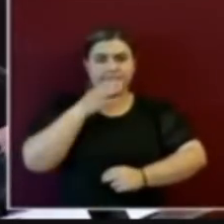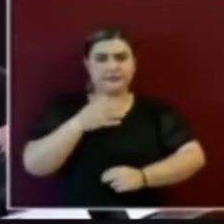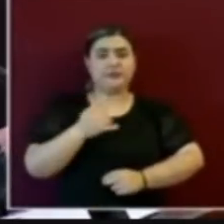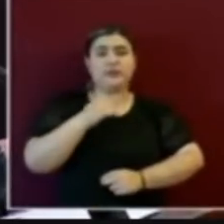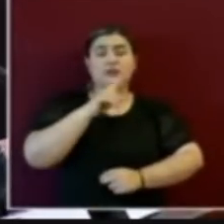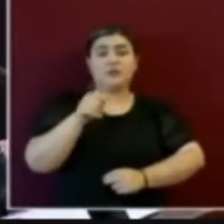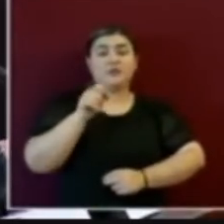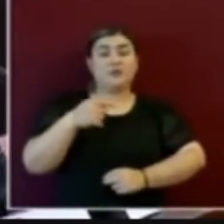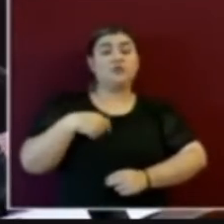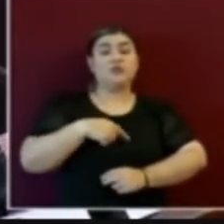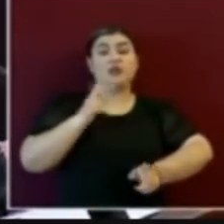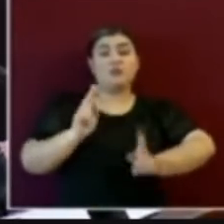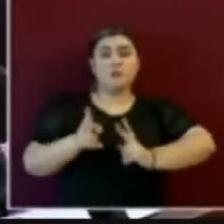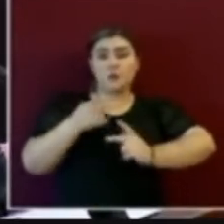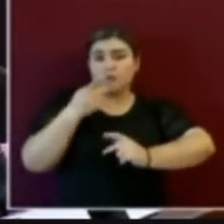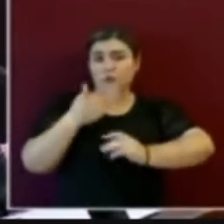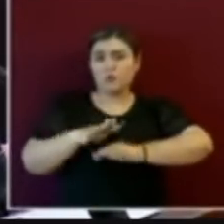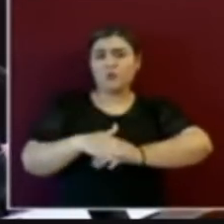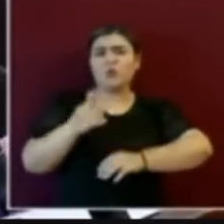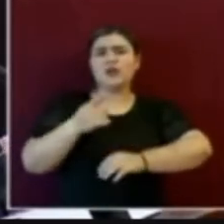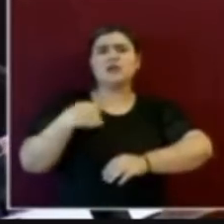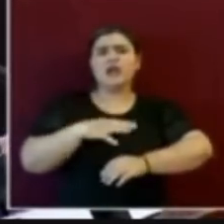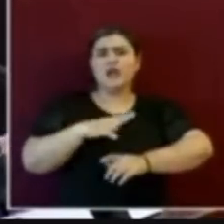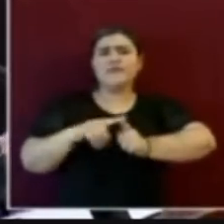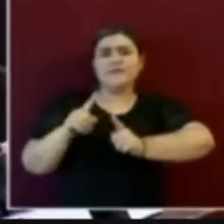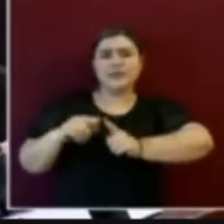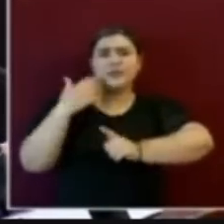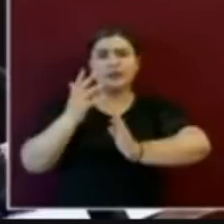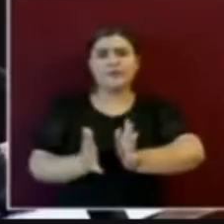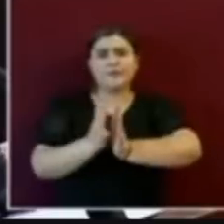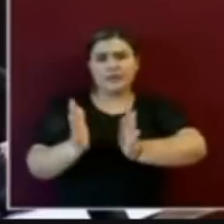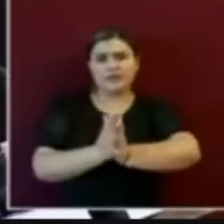estuvieron obviamente los aspirantes a la